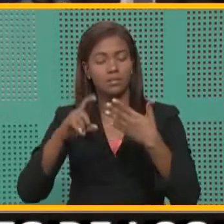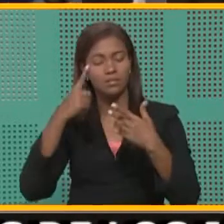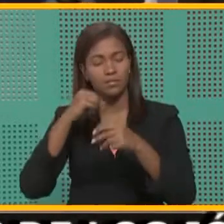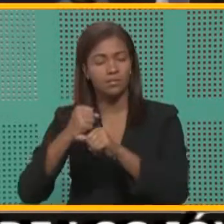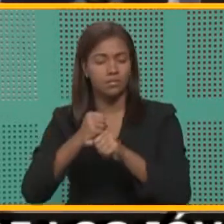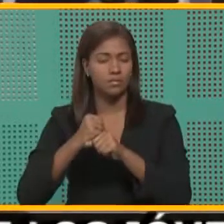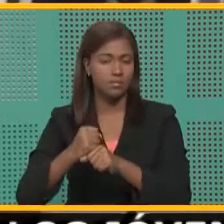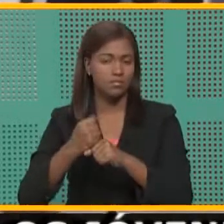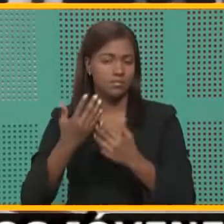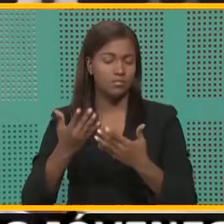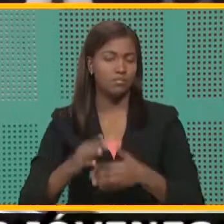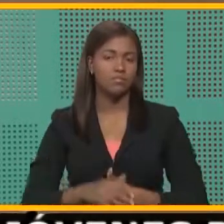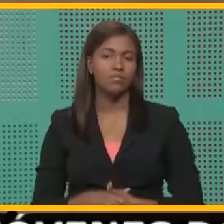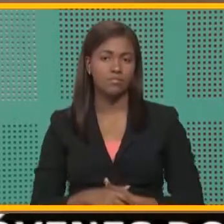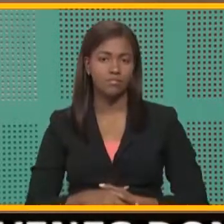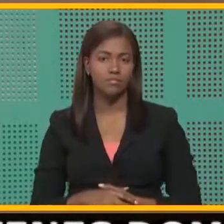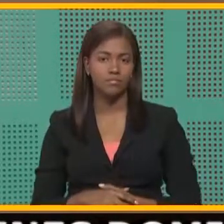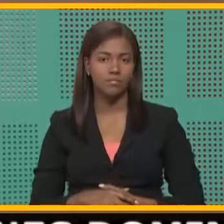protección e inclusión.